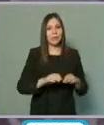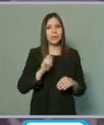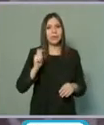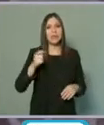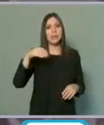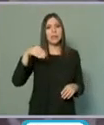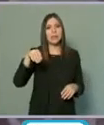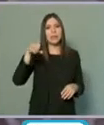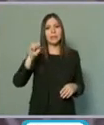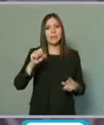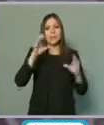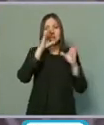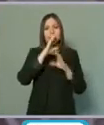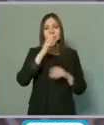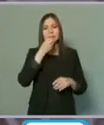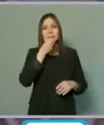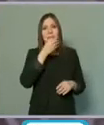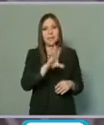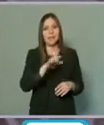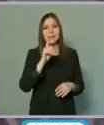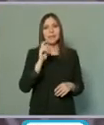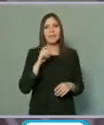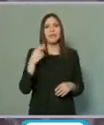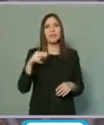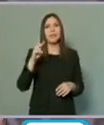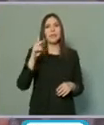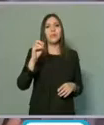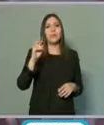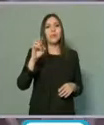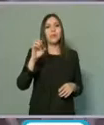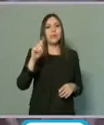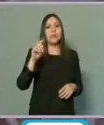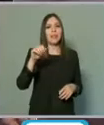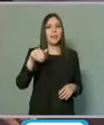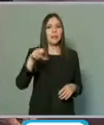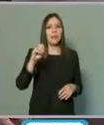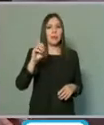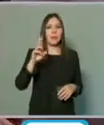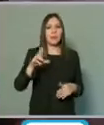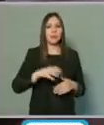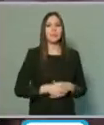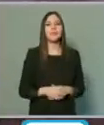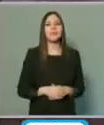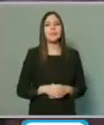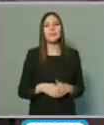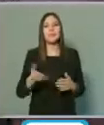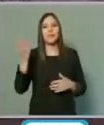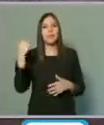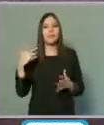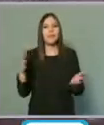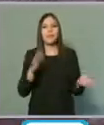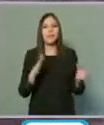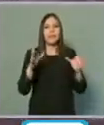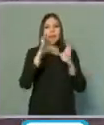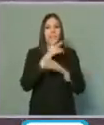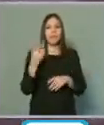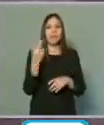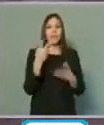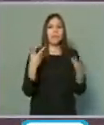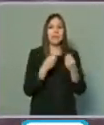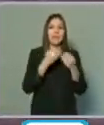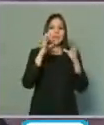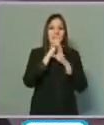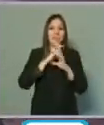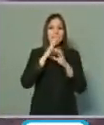es la MS, que es un sencillo muy bueno, que es Por Este Amor. Por Este Amor, que lo estábamos medio cantando fuera del aire, tú y yo. Sí,